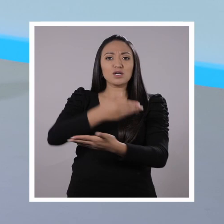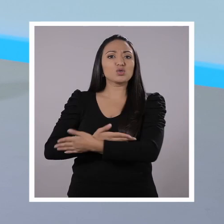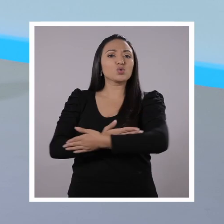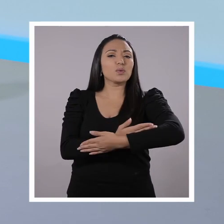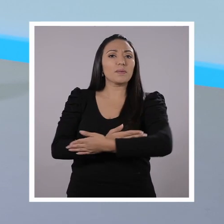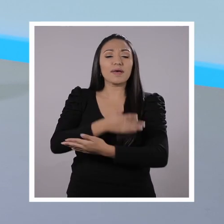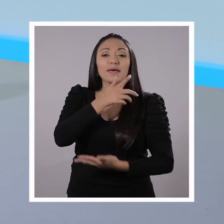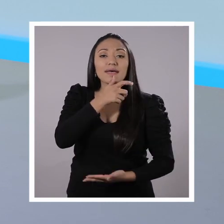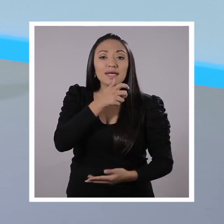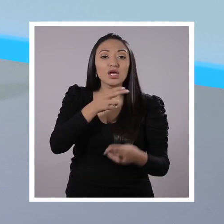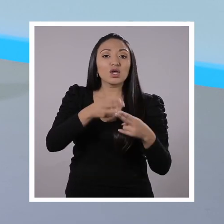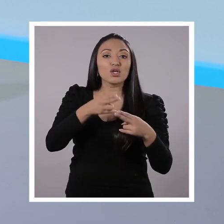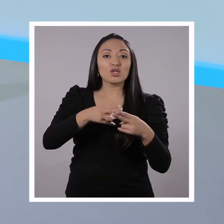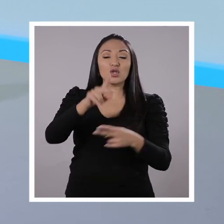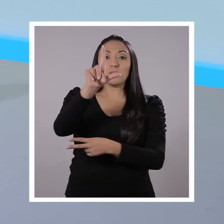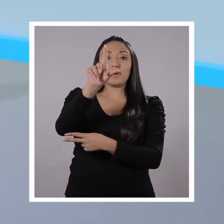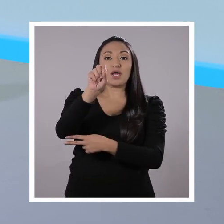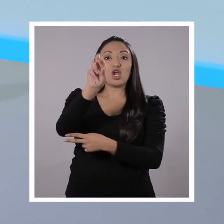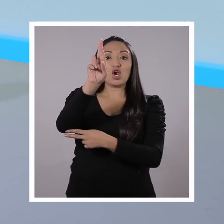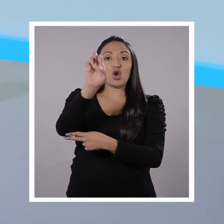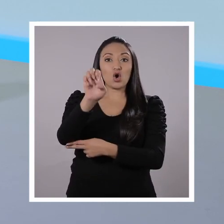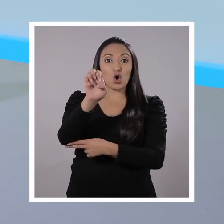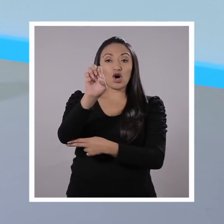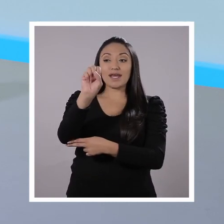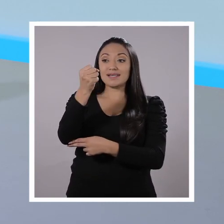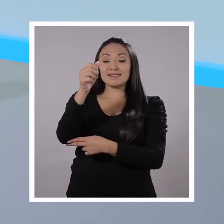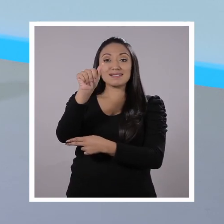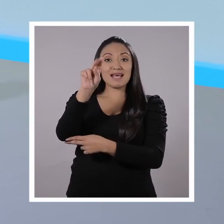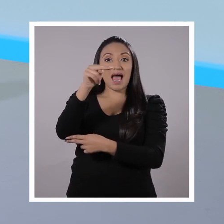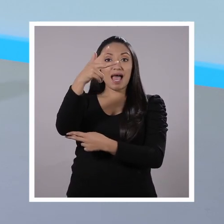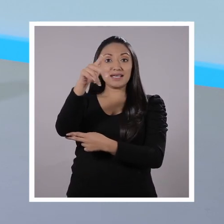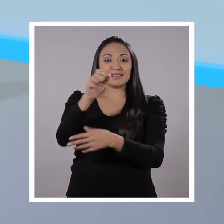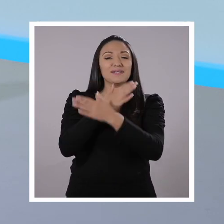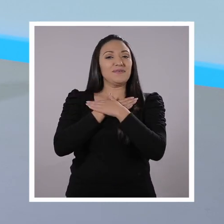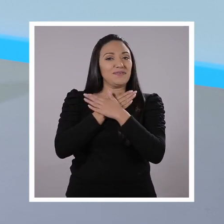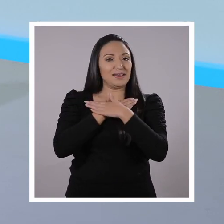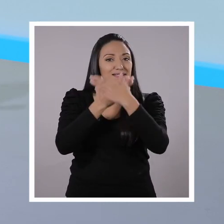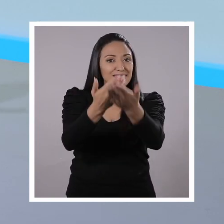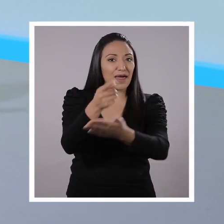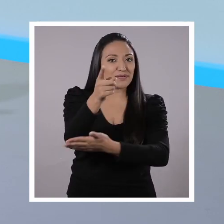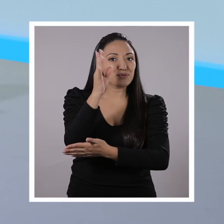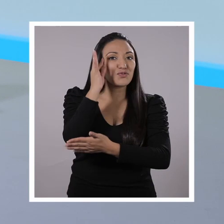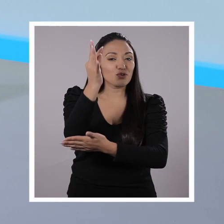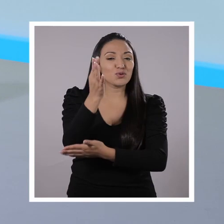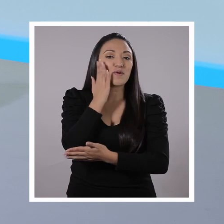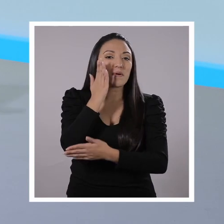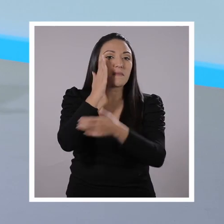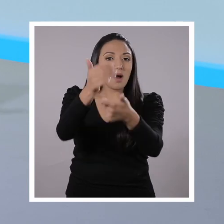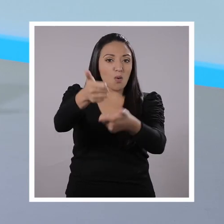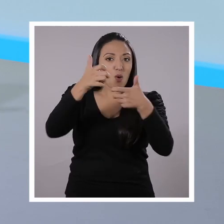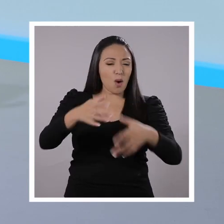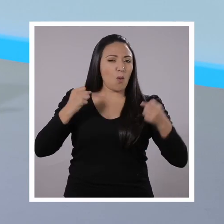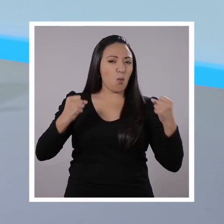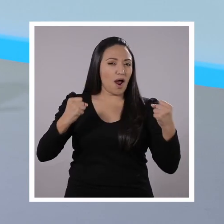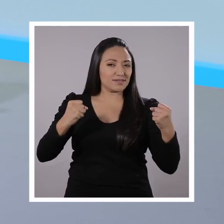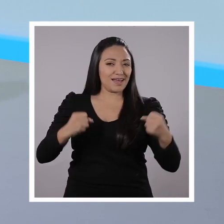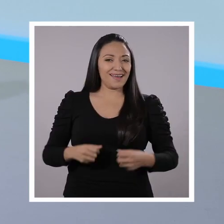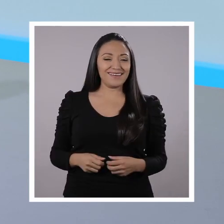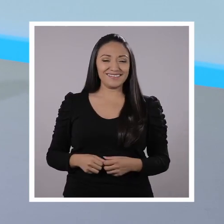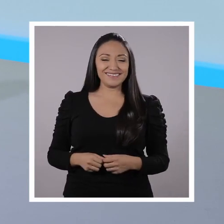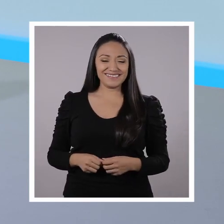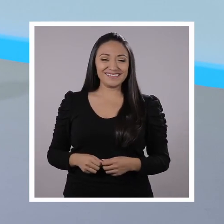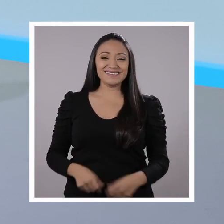para su bebé. ¿Y quién es ella? Se llama Lore Sánchez. ¡Hola, Lore Sánchez! ¡Felicidades y bienvenida! ¡Fuerza, mamá!